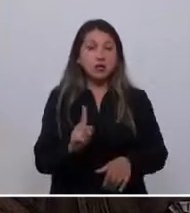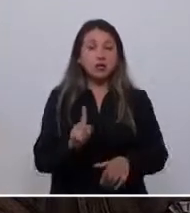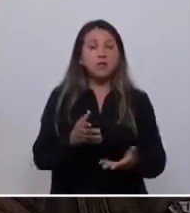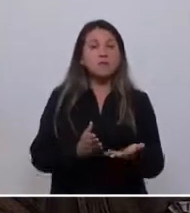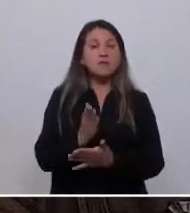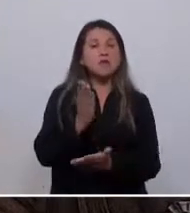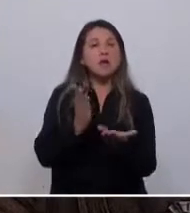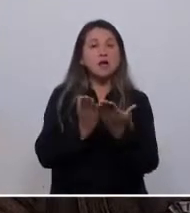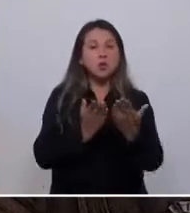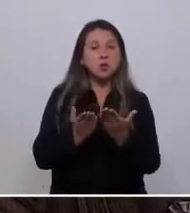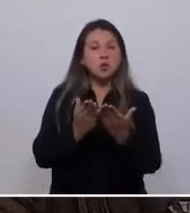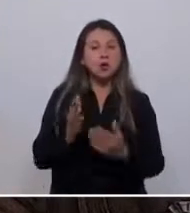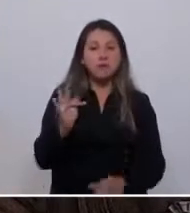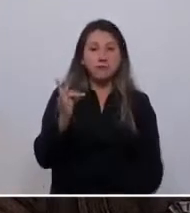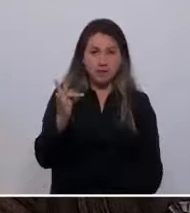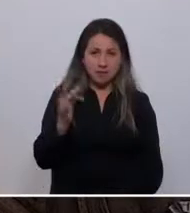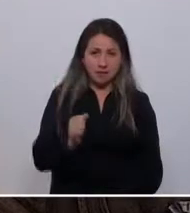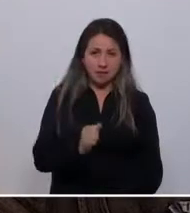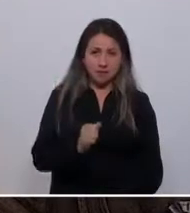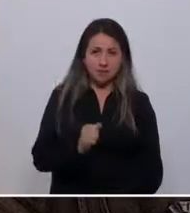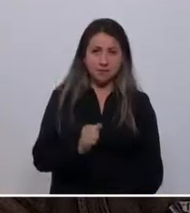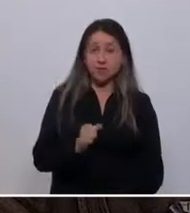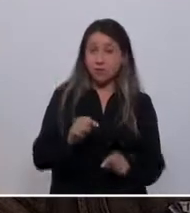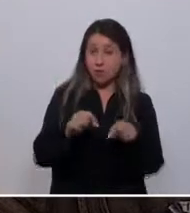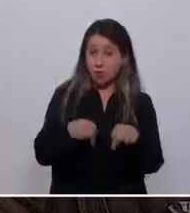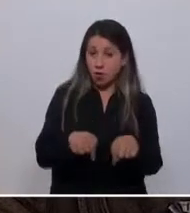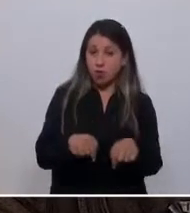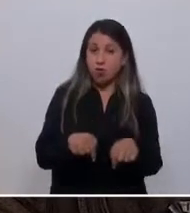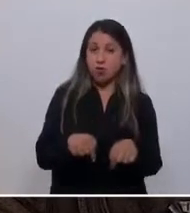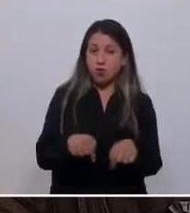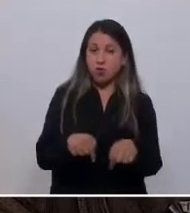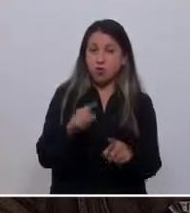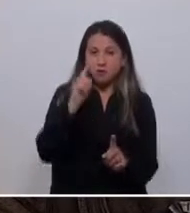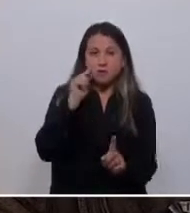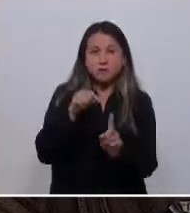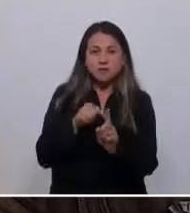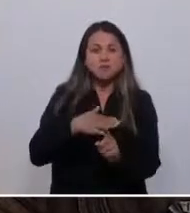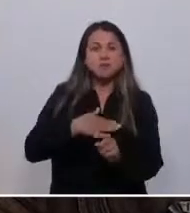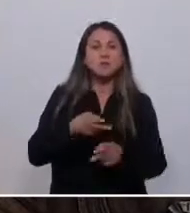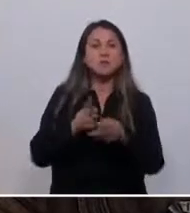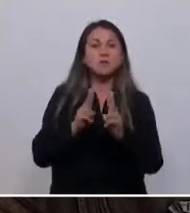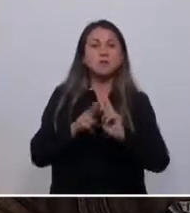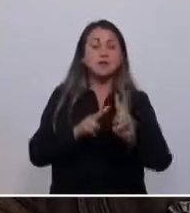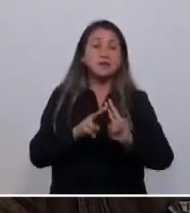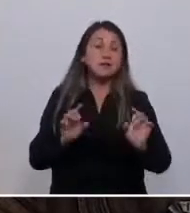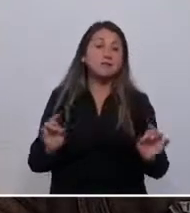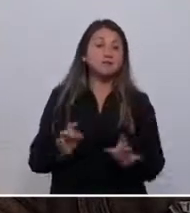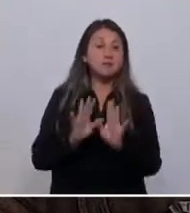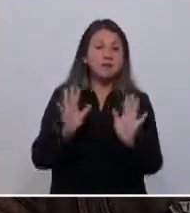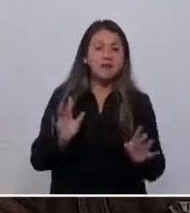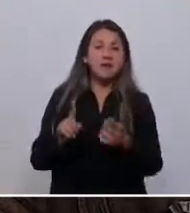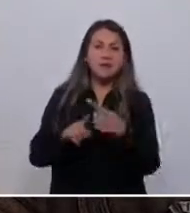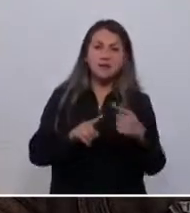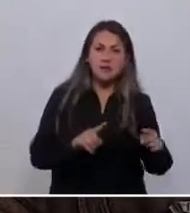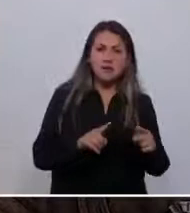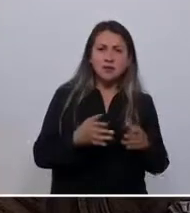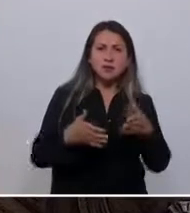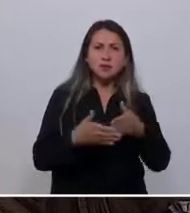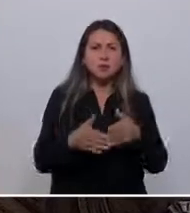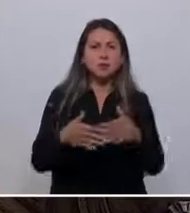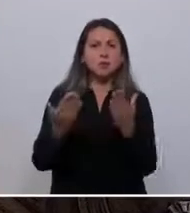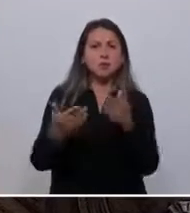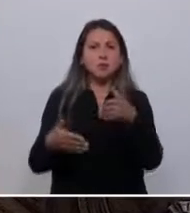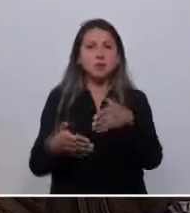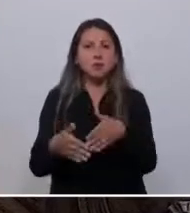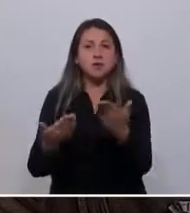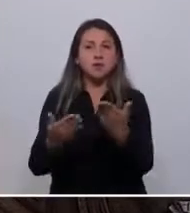estudiar física. Hoy sé que mi pasión me permitió sortear esas vallas que encuentra una mujer en las